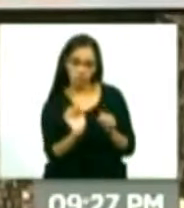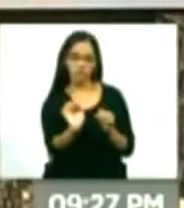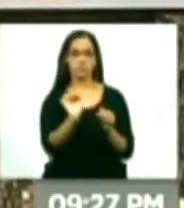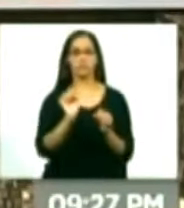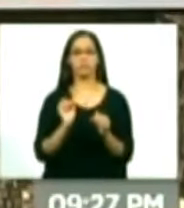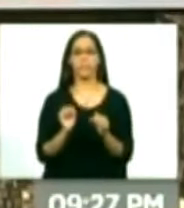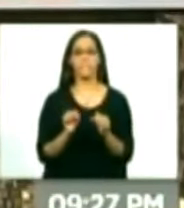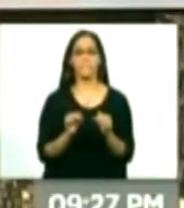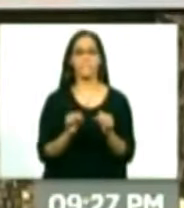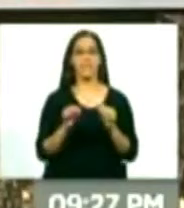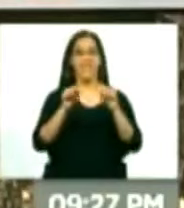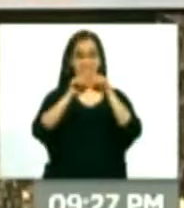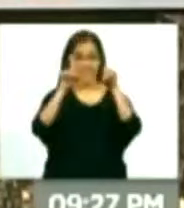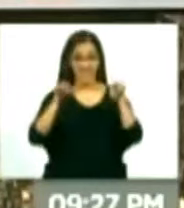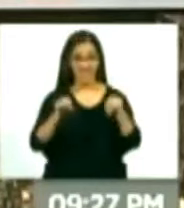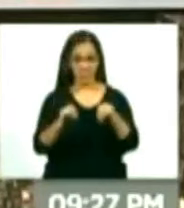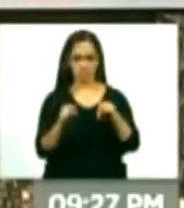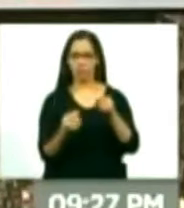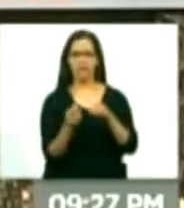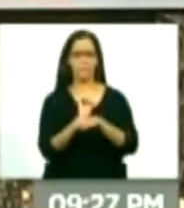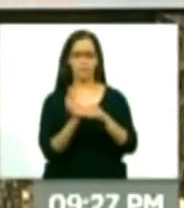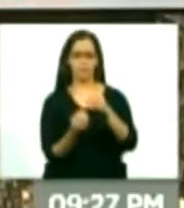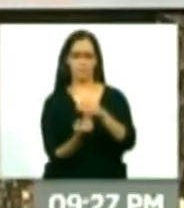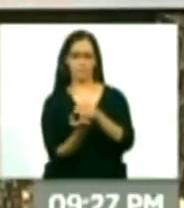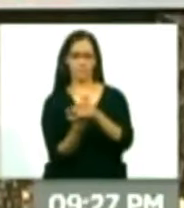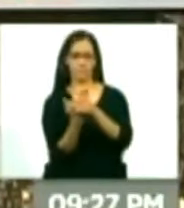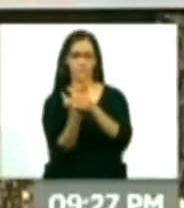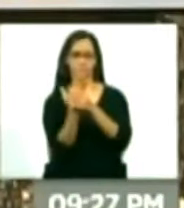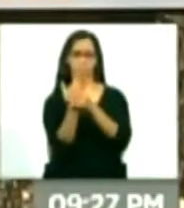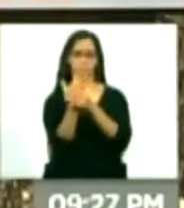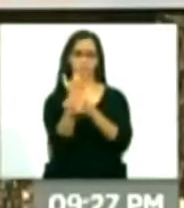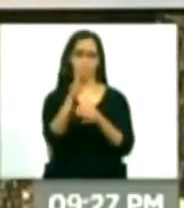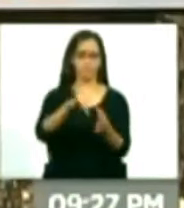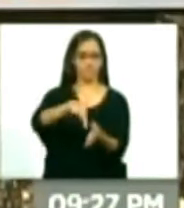eso es, pero rapidito sale